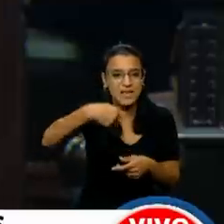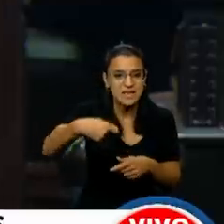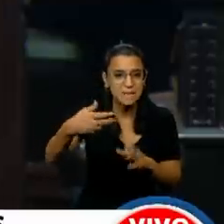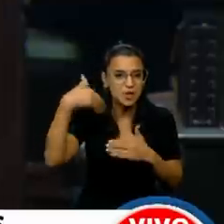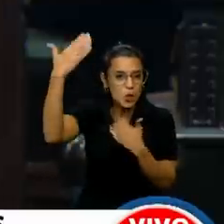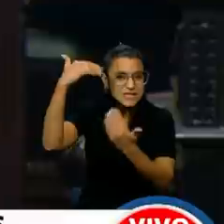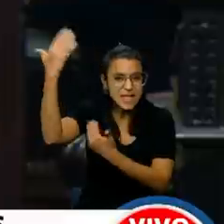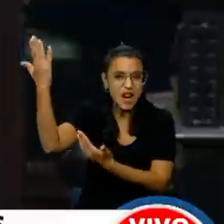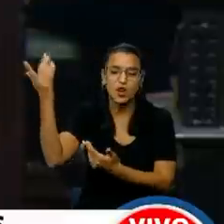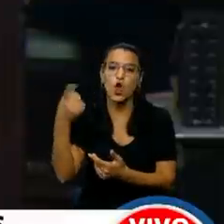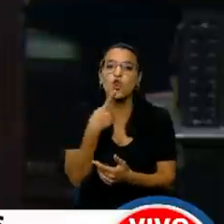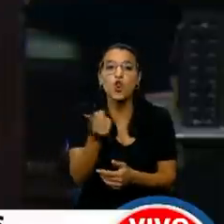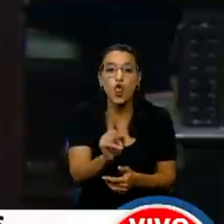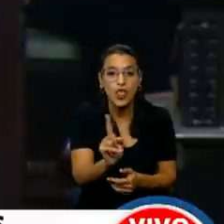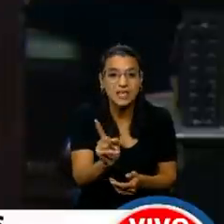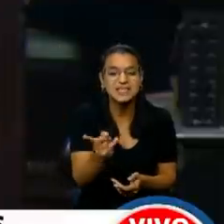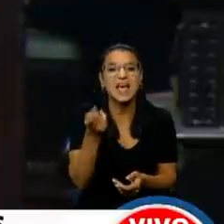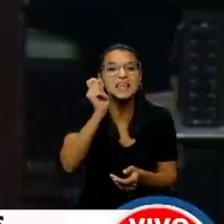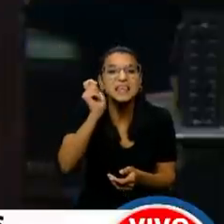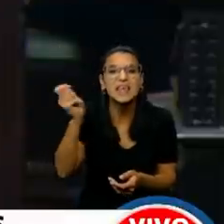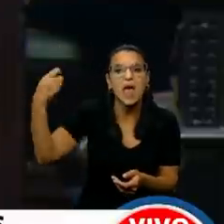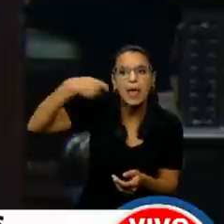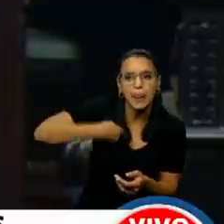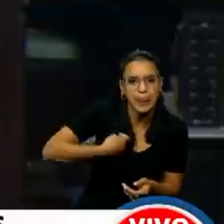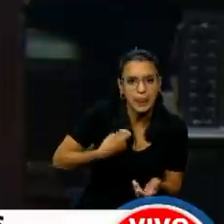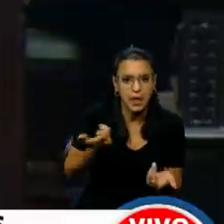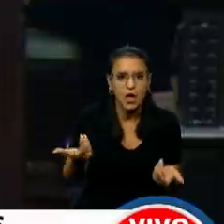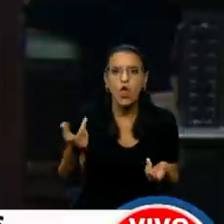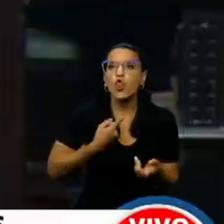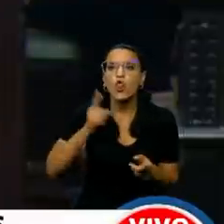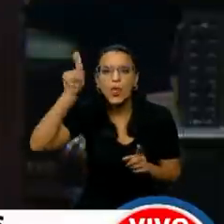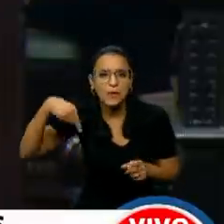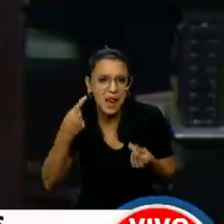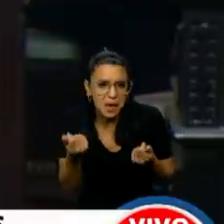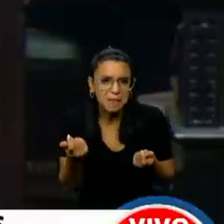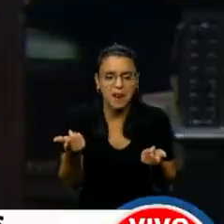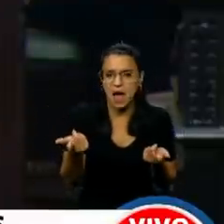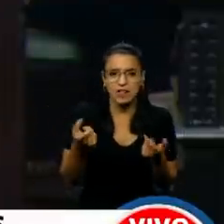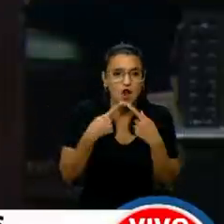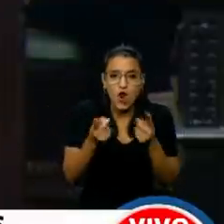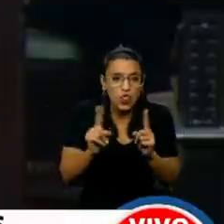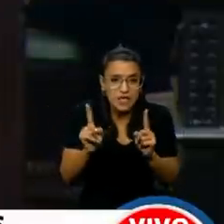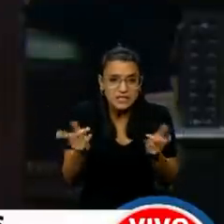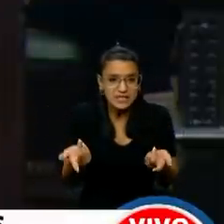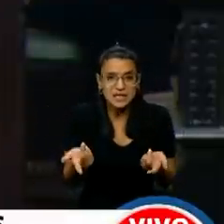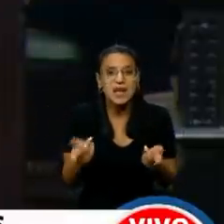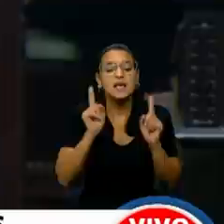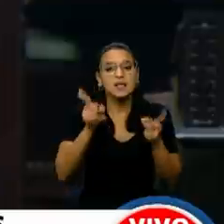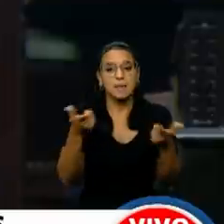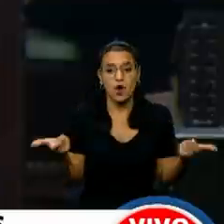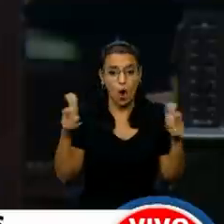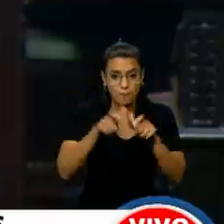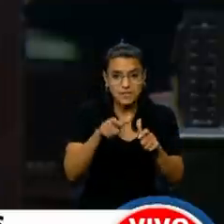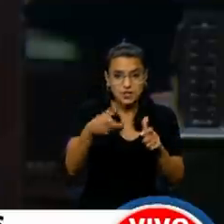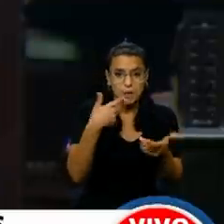externo no nos nombraban quienes ni la fuente ni de dónde ni cómo inclusive en la comisión